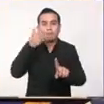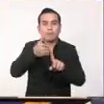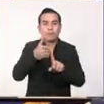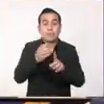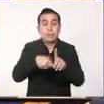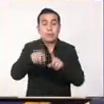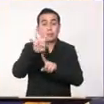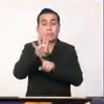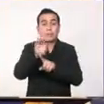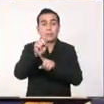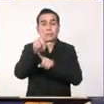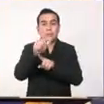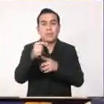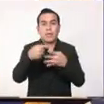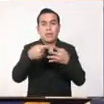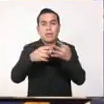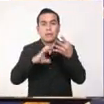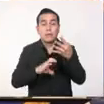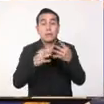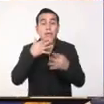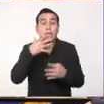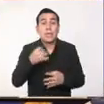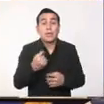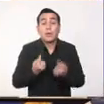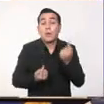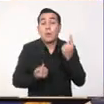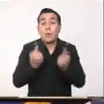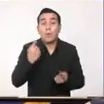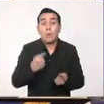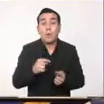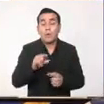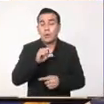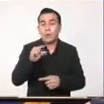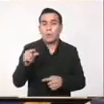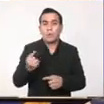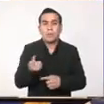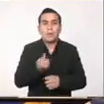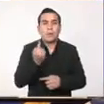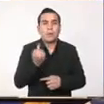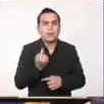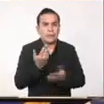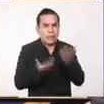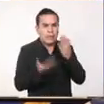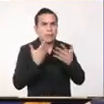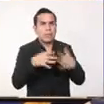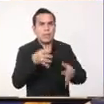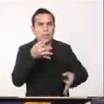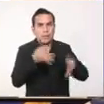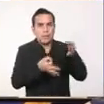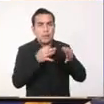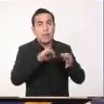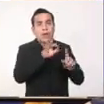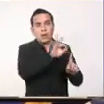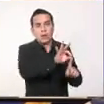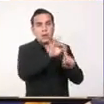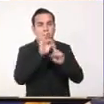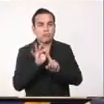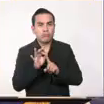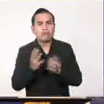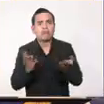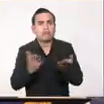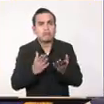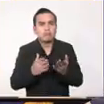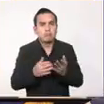de lo constitucional y lo puede sacar de un nombre que ellos tengan o de los magistrados ya en otras salas al